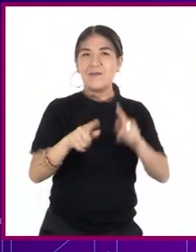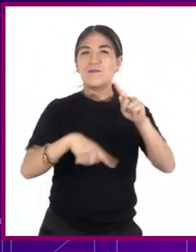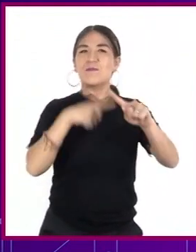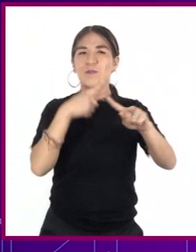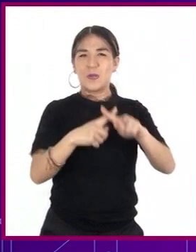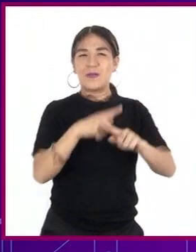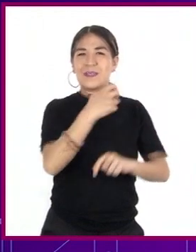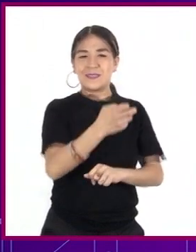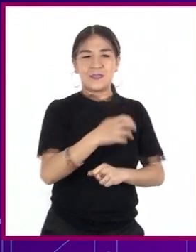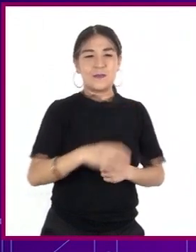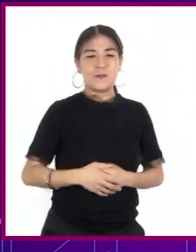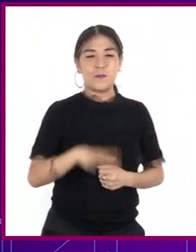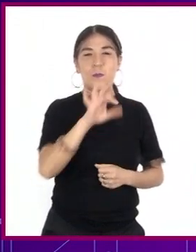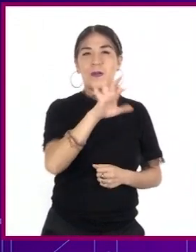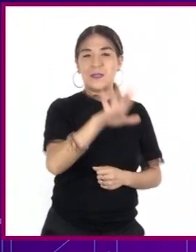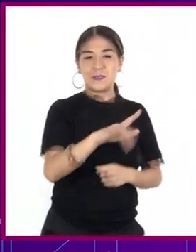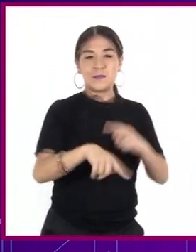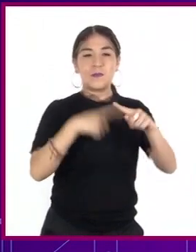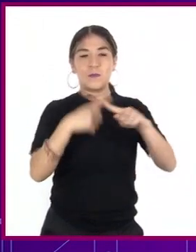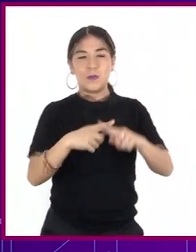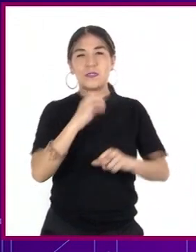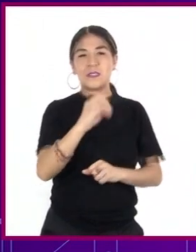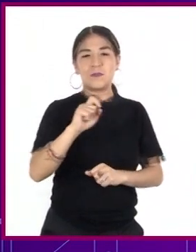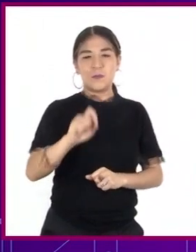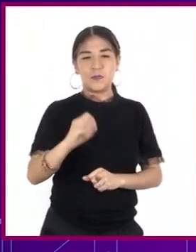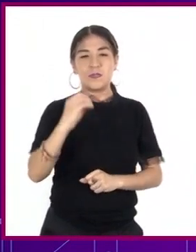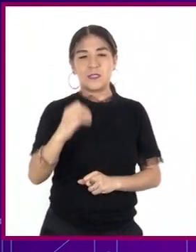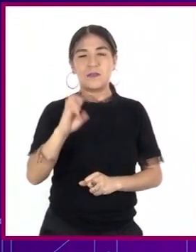multiplicación de 45 por